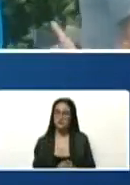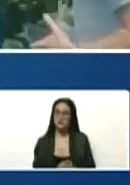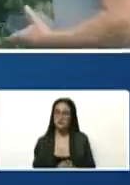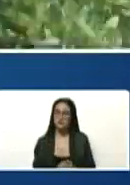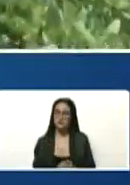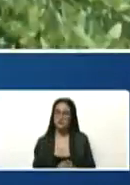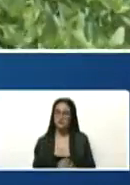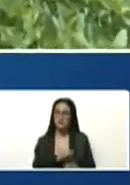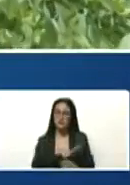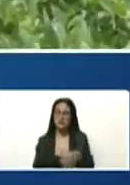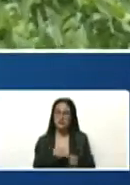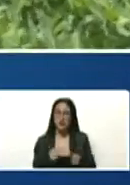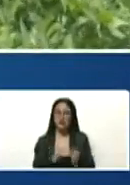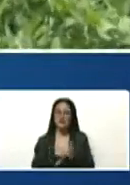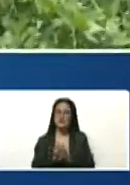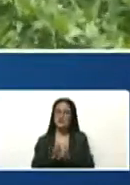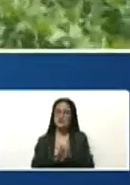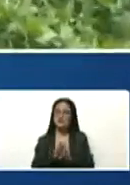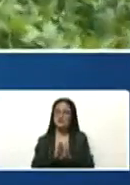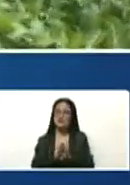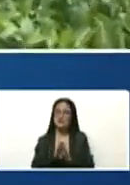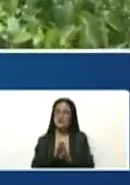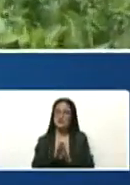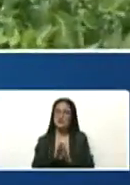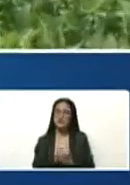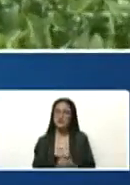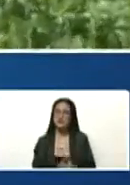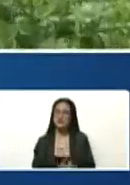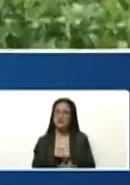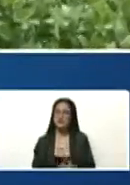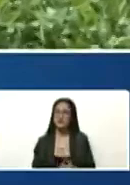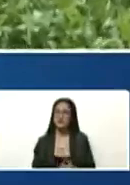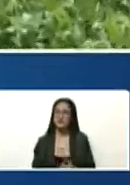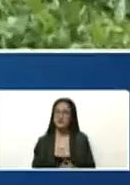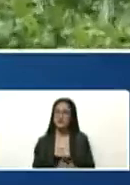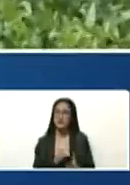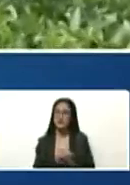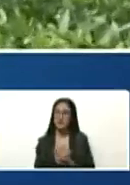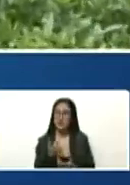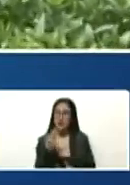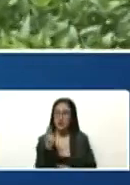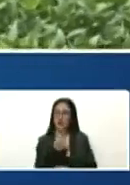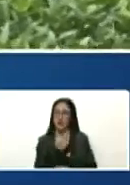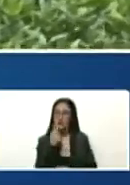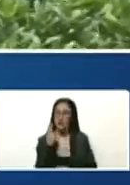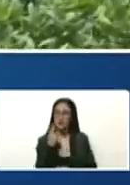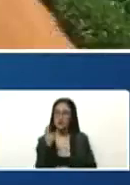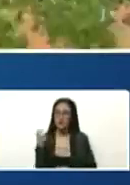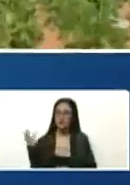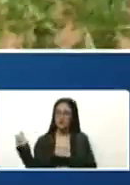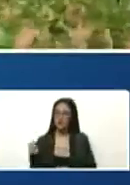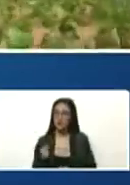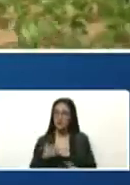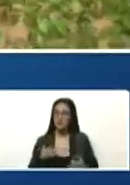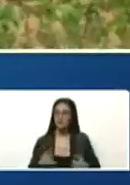me da fuerza para seguir. Y el amigo me ha comprometido a traer a mis hijos.